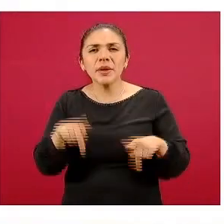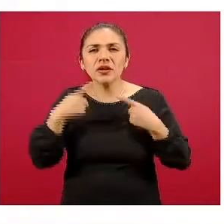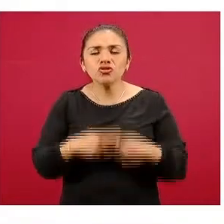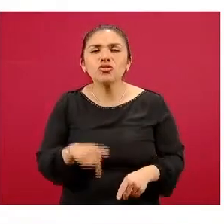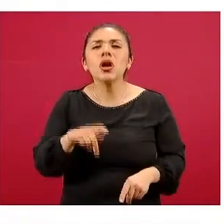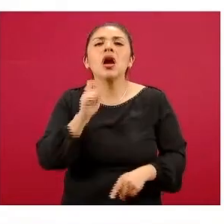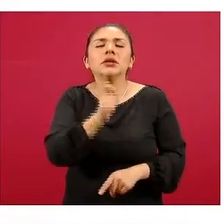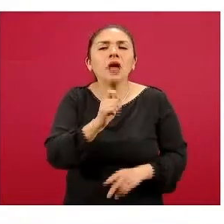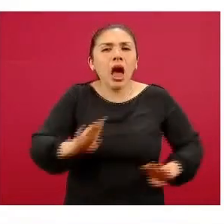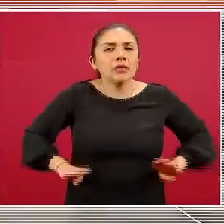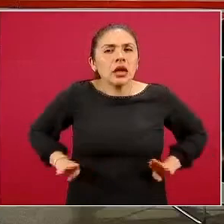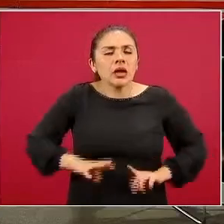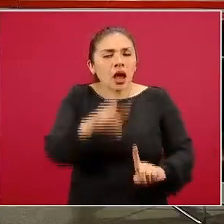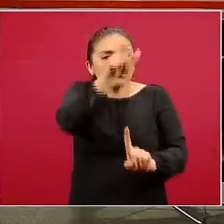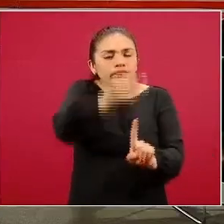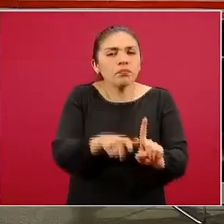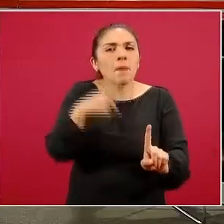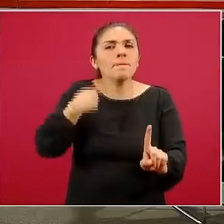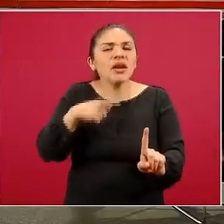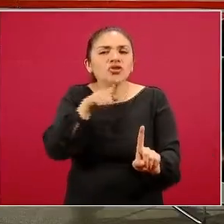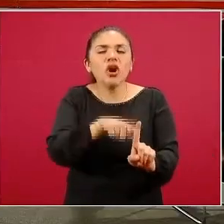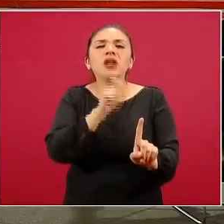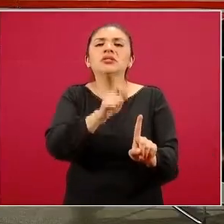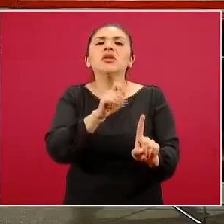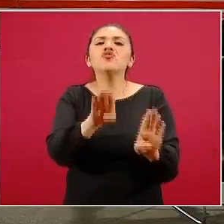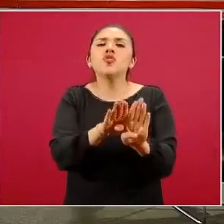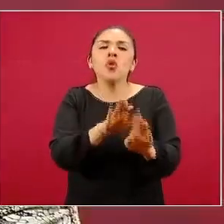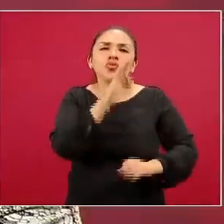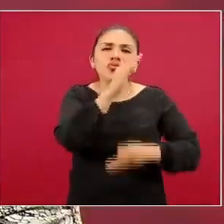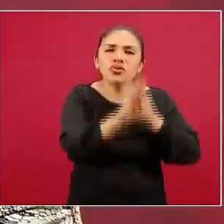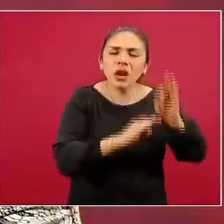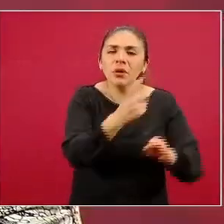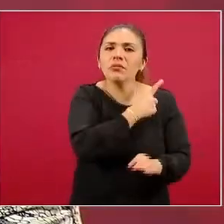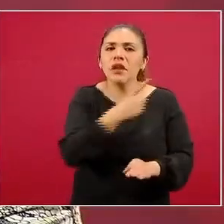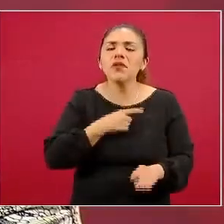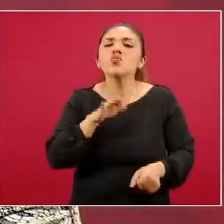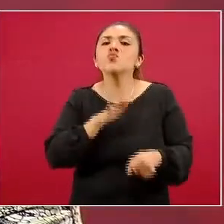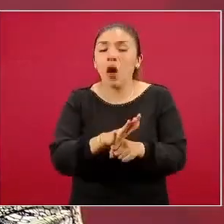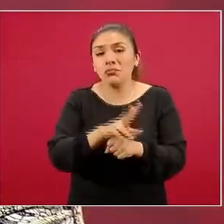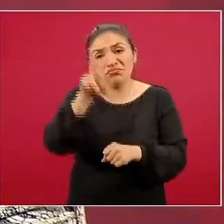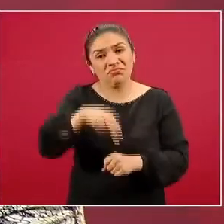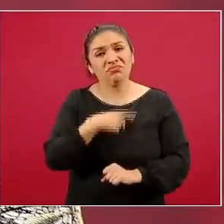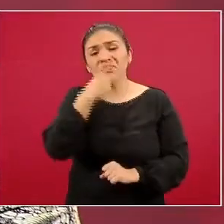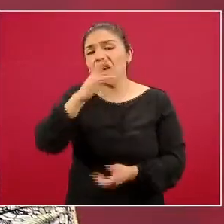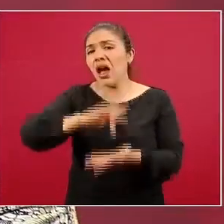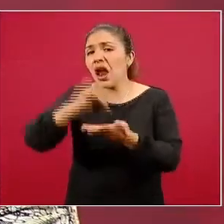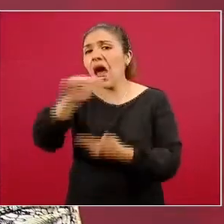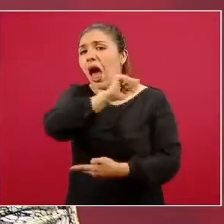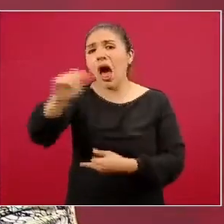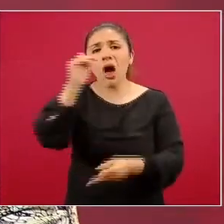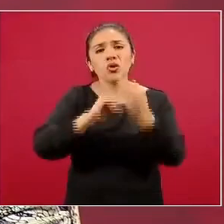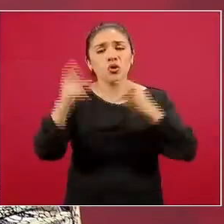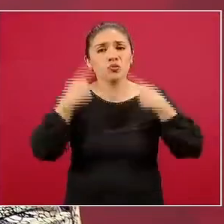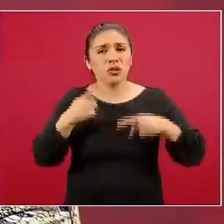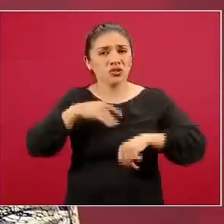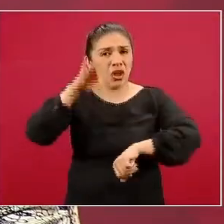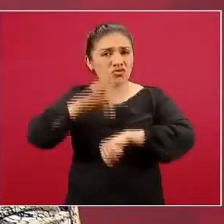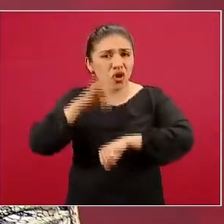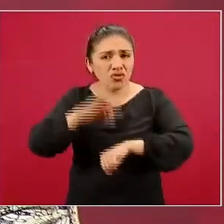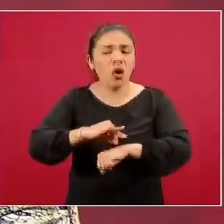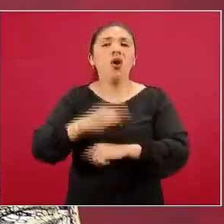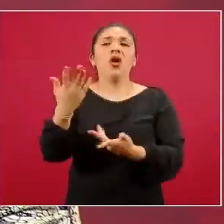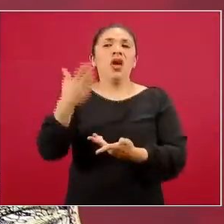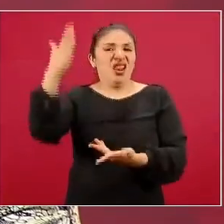los mejores tratamientos que requieren, y nuevamente agradecemos a todas los médicos tratantes y los líderes de